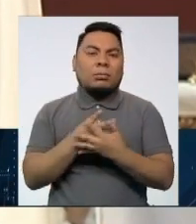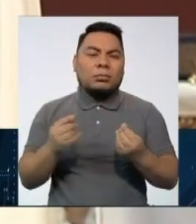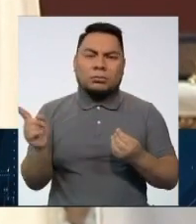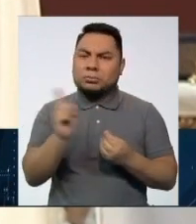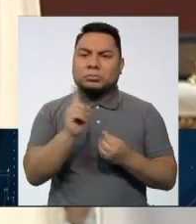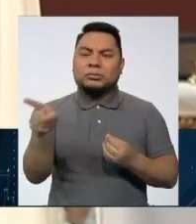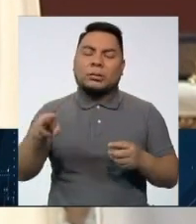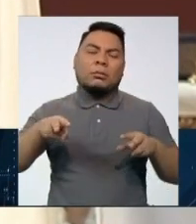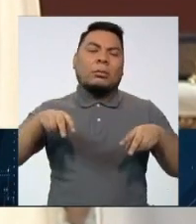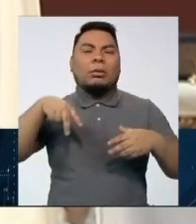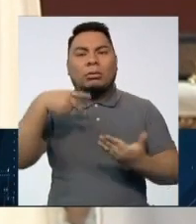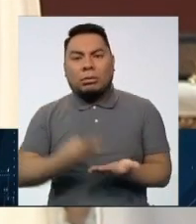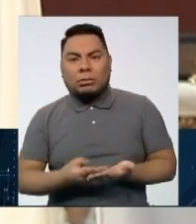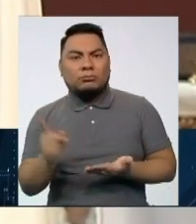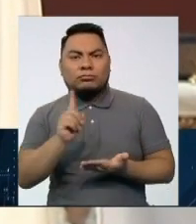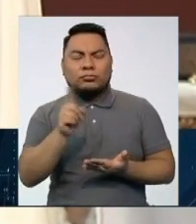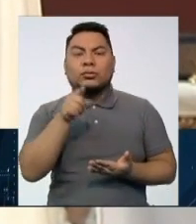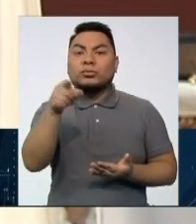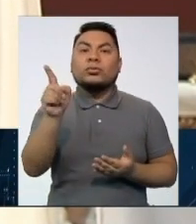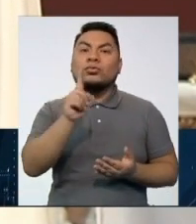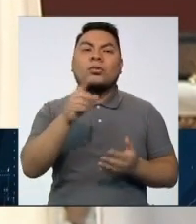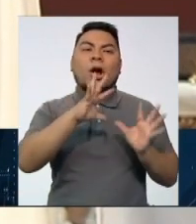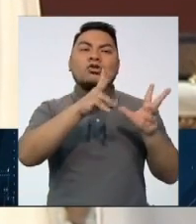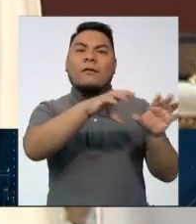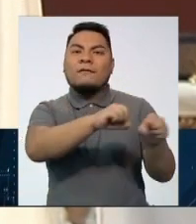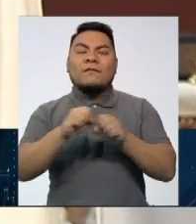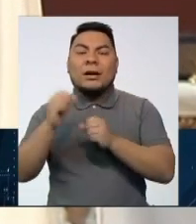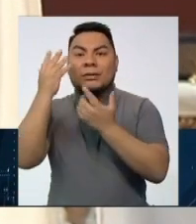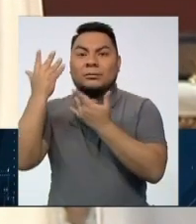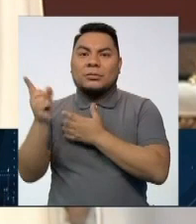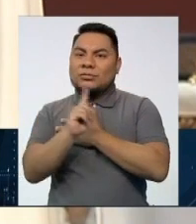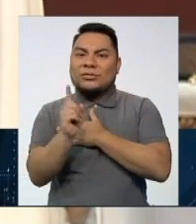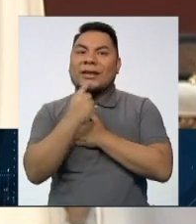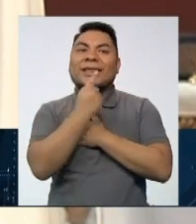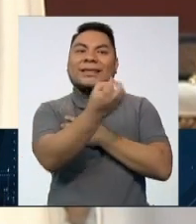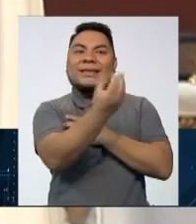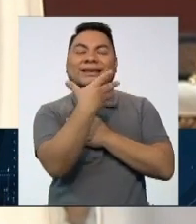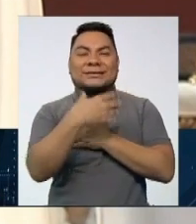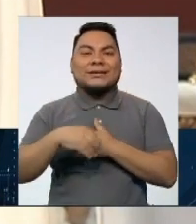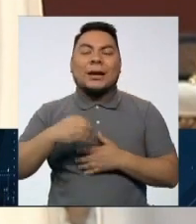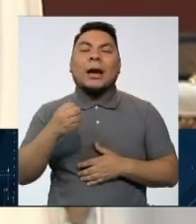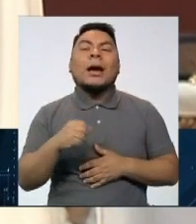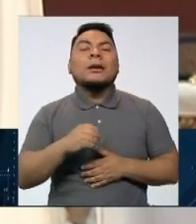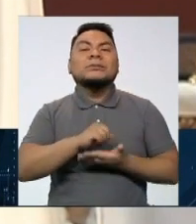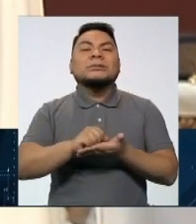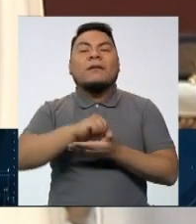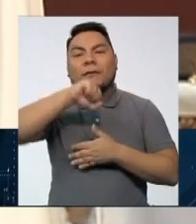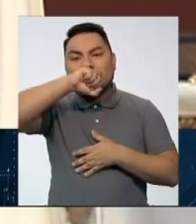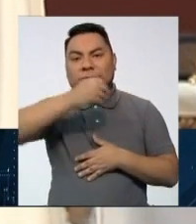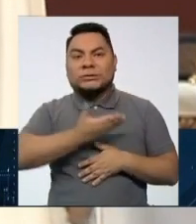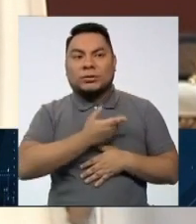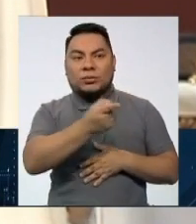nos dejemos robar la esperanza, nos dijo el Papa Francisco en su visita al Perú.